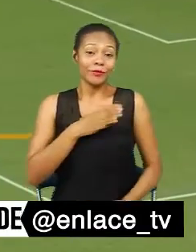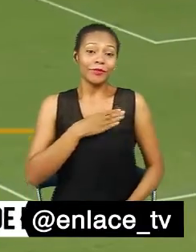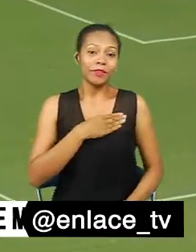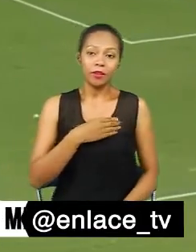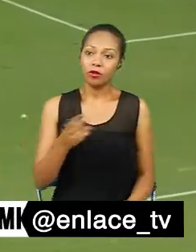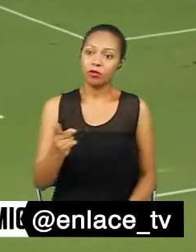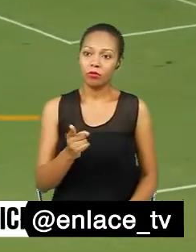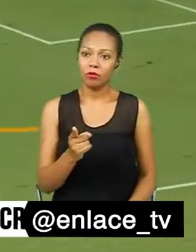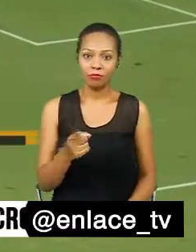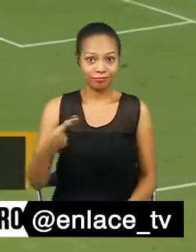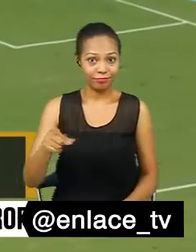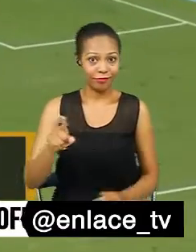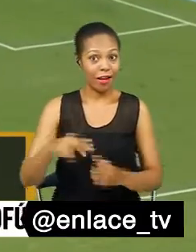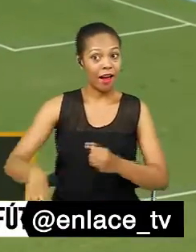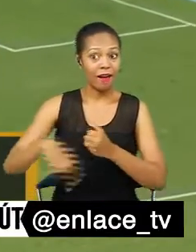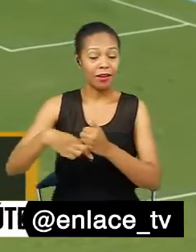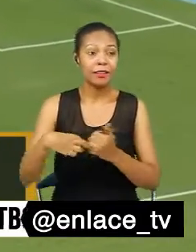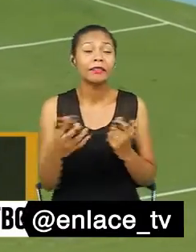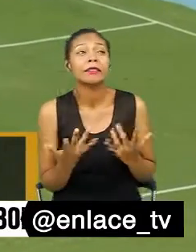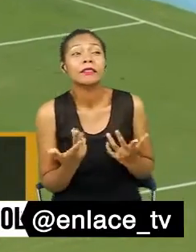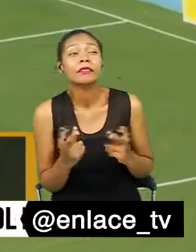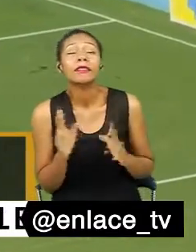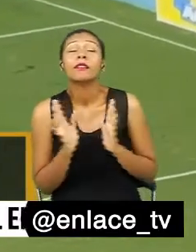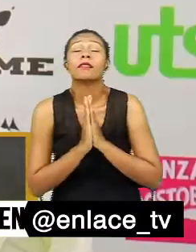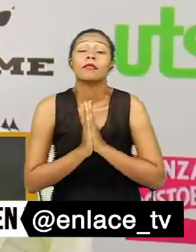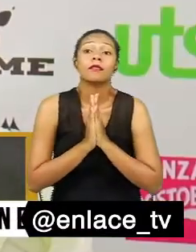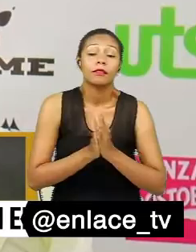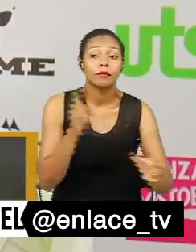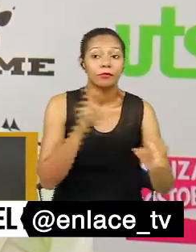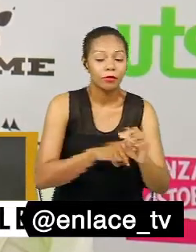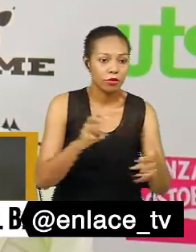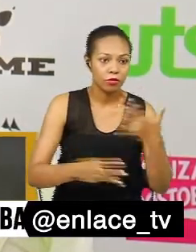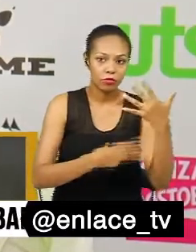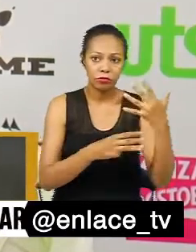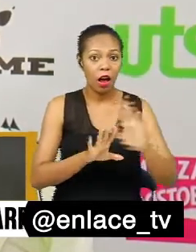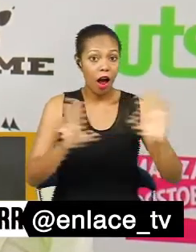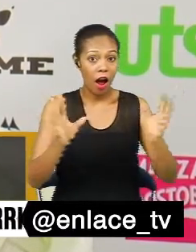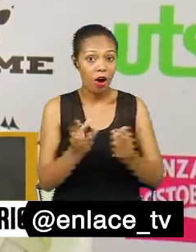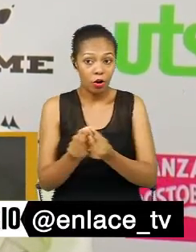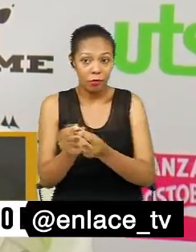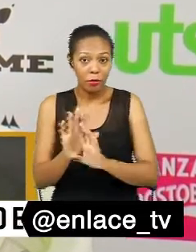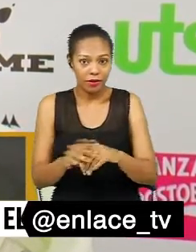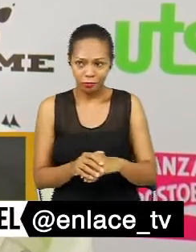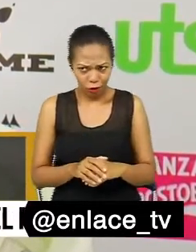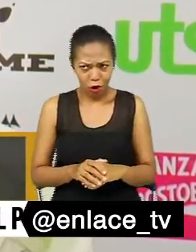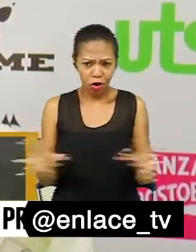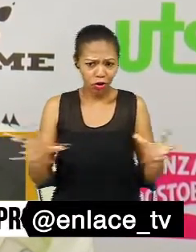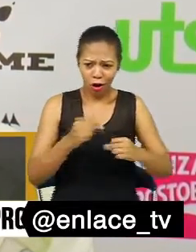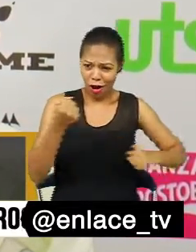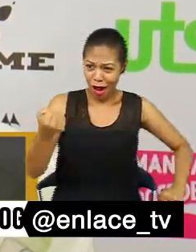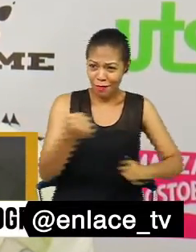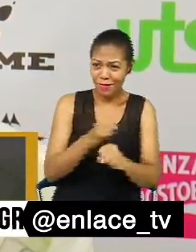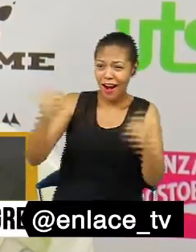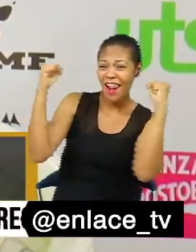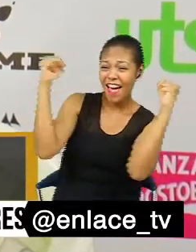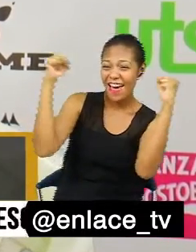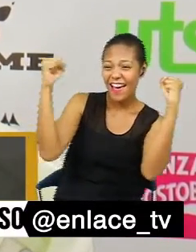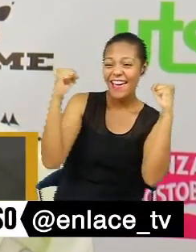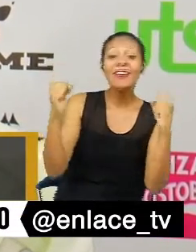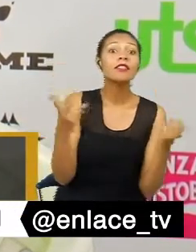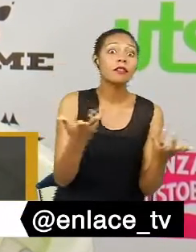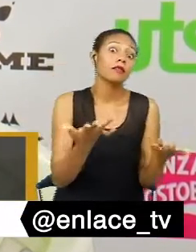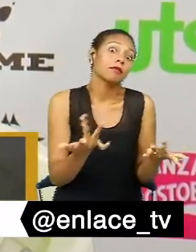los integrantes del onceno aurinegro, sino también toda su hinchada. Reconocer el esfuerzo, la